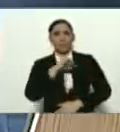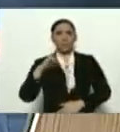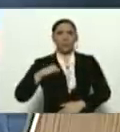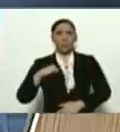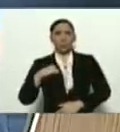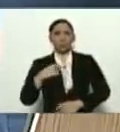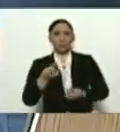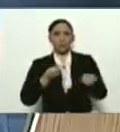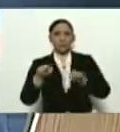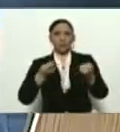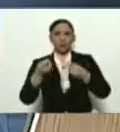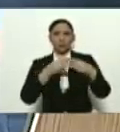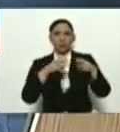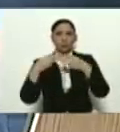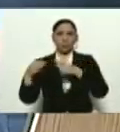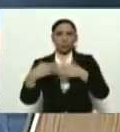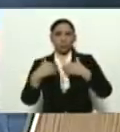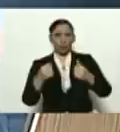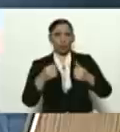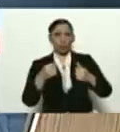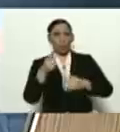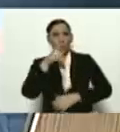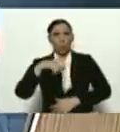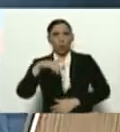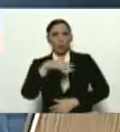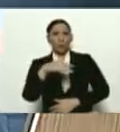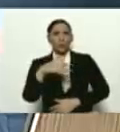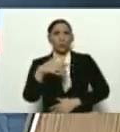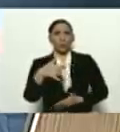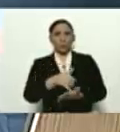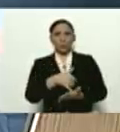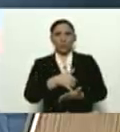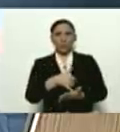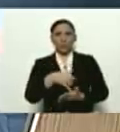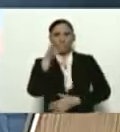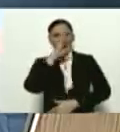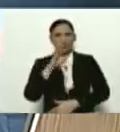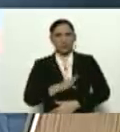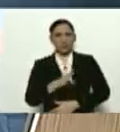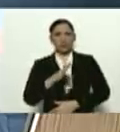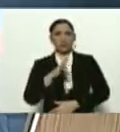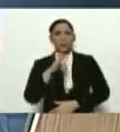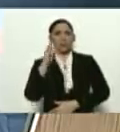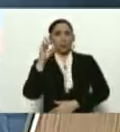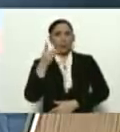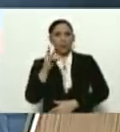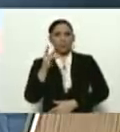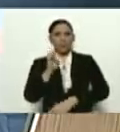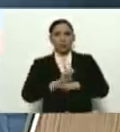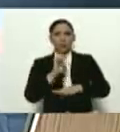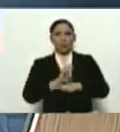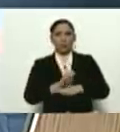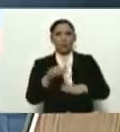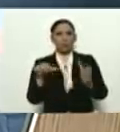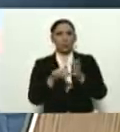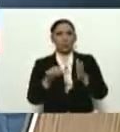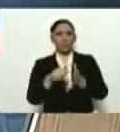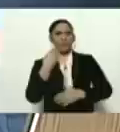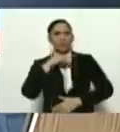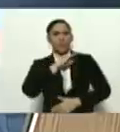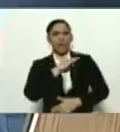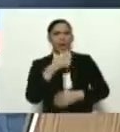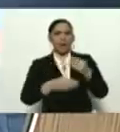salud a poblaciones vulnerables de Brasil, Bolivia y Ecuador, donde la pandemia está provocando fuertes